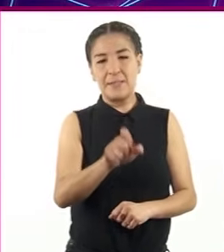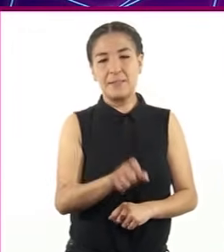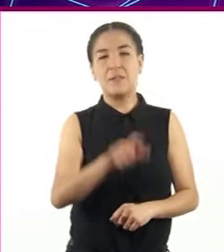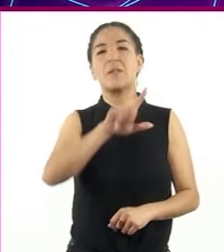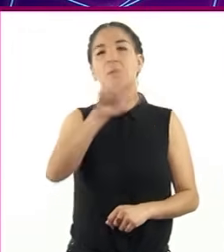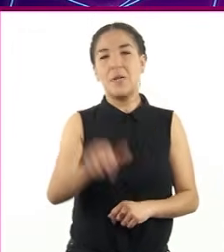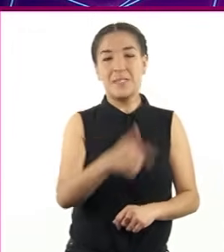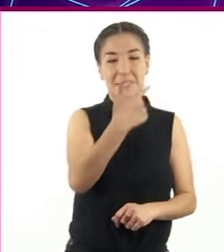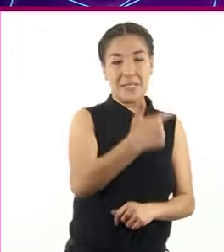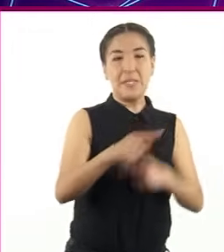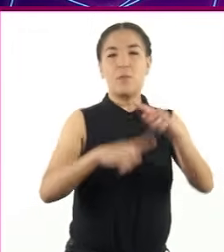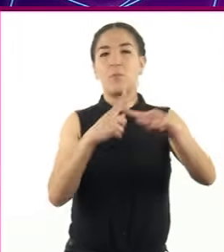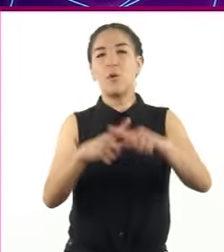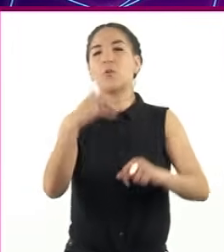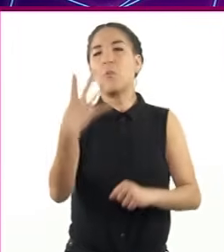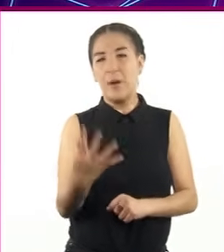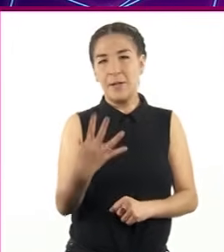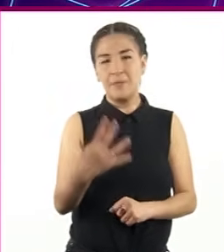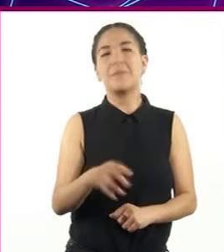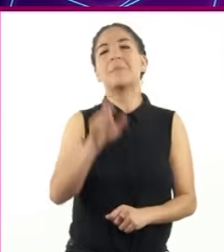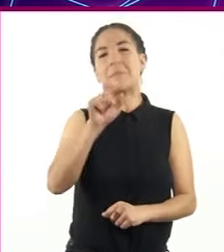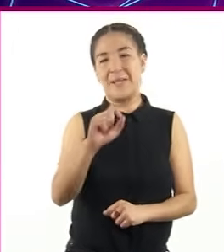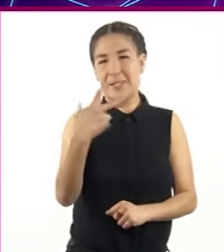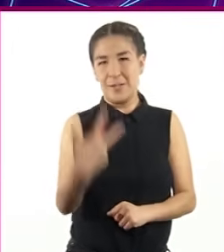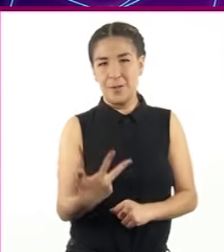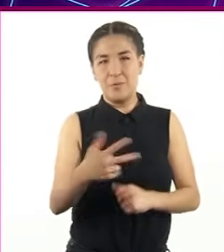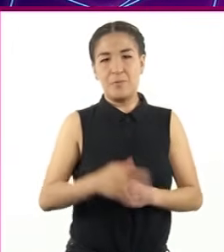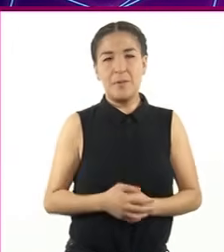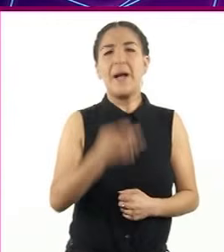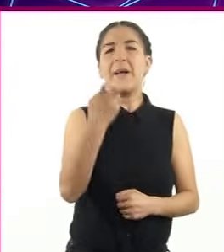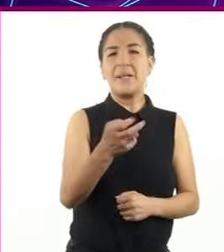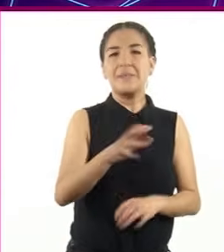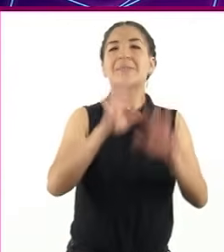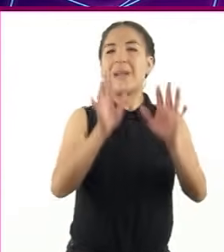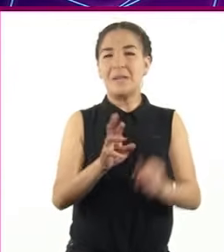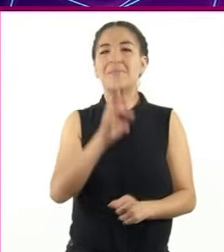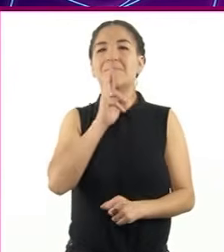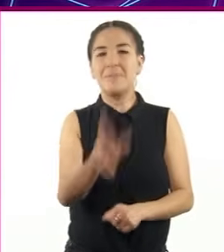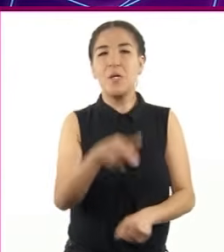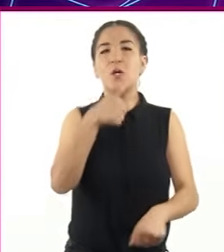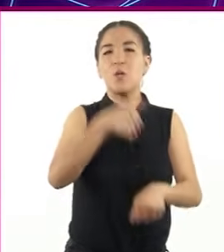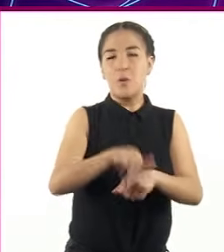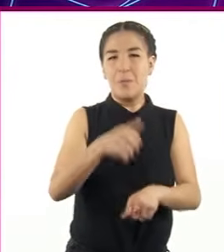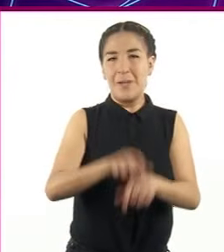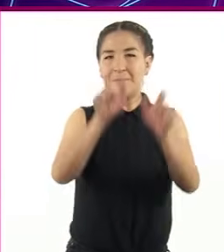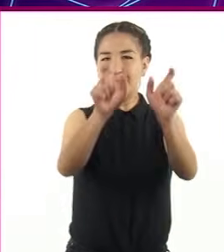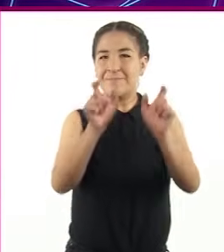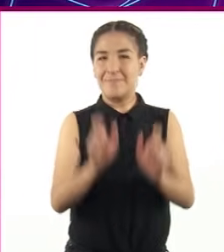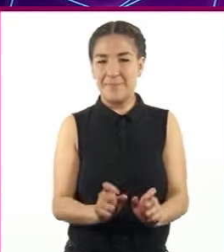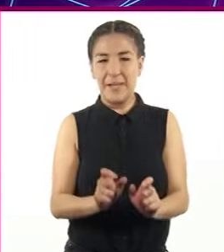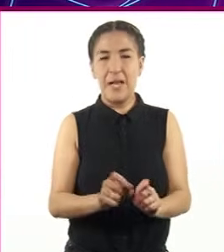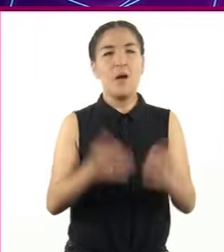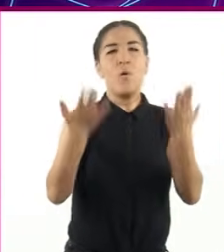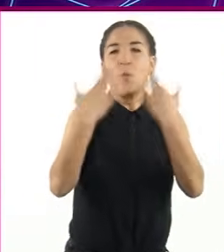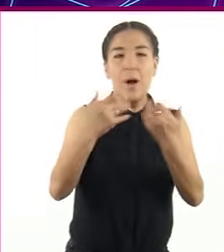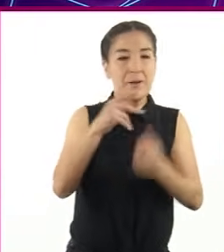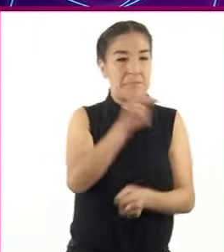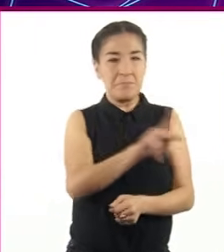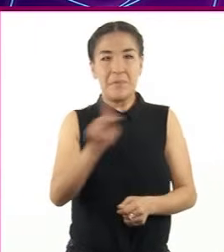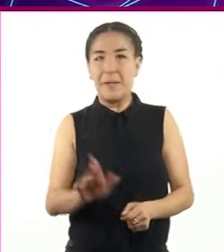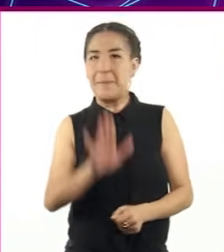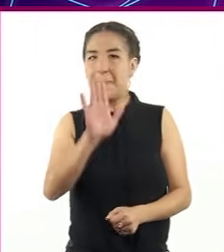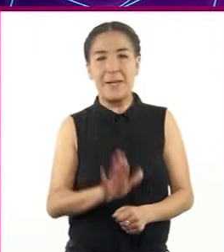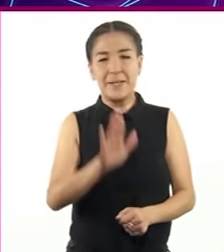multiplica 7 por 4, que es 28. Con esto se obtiene directamente la expresión simplificada, ya que no hay términos